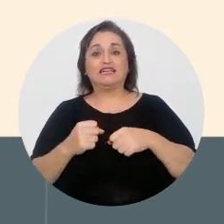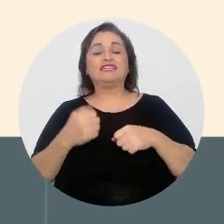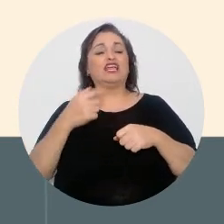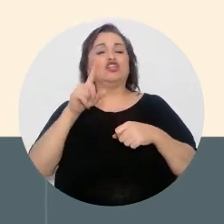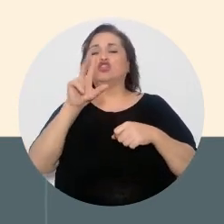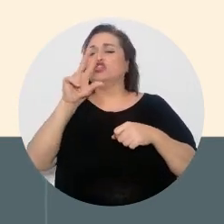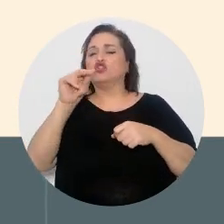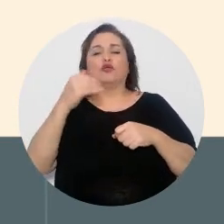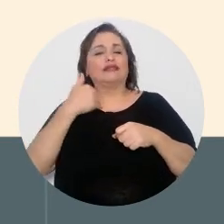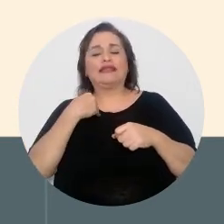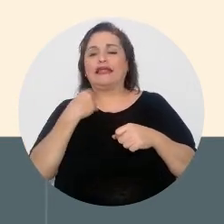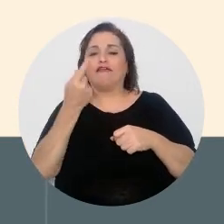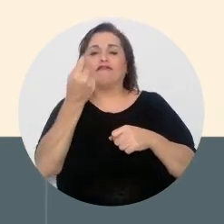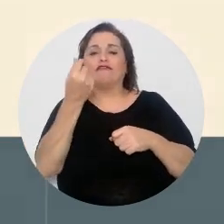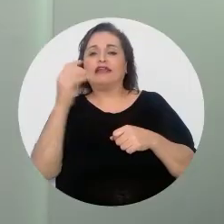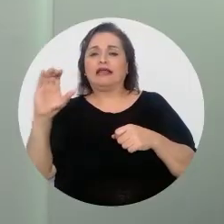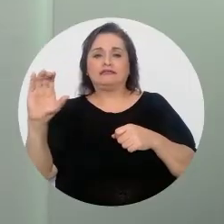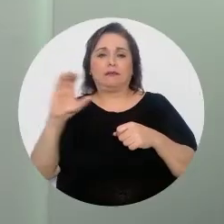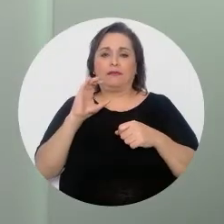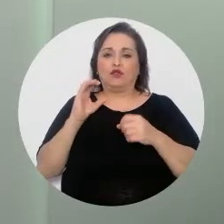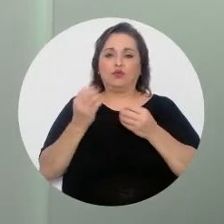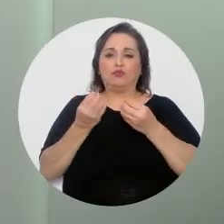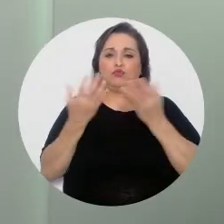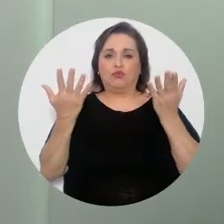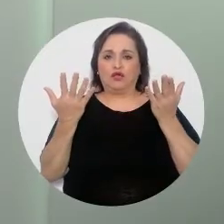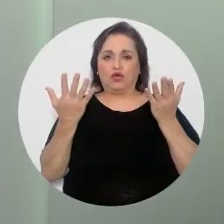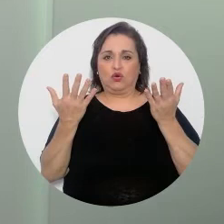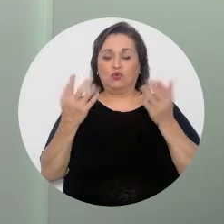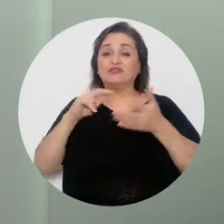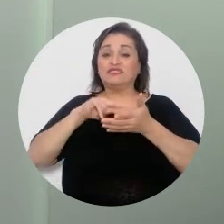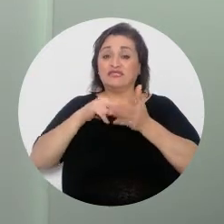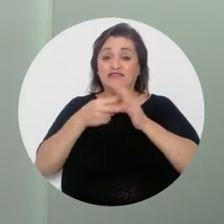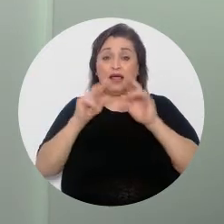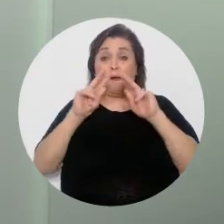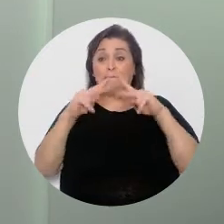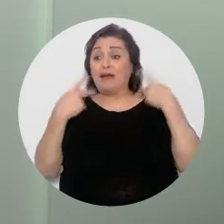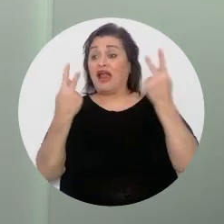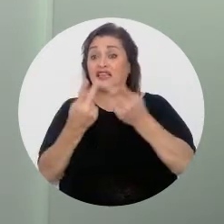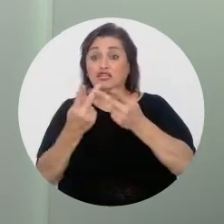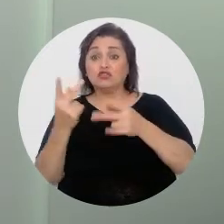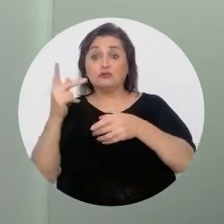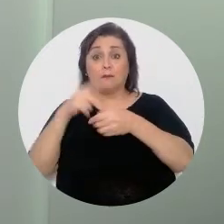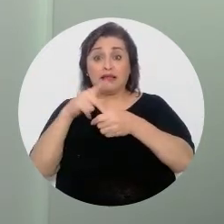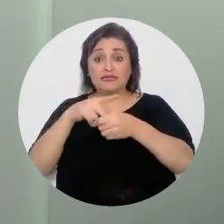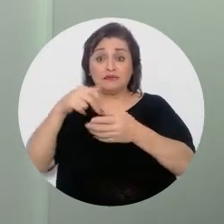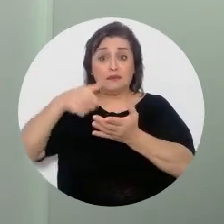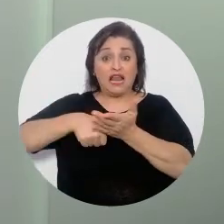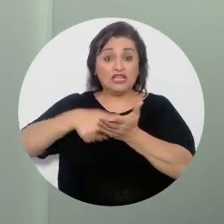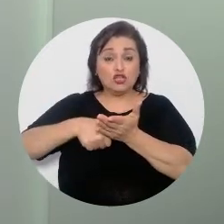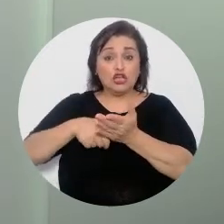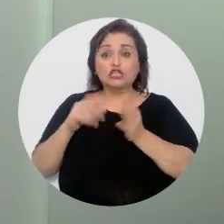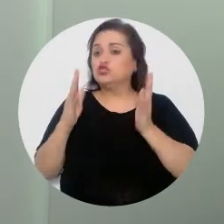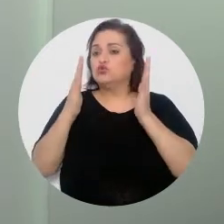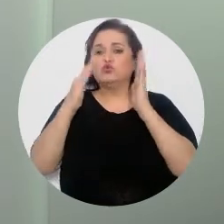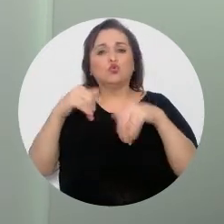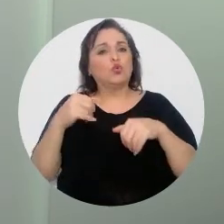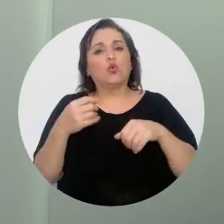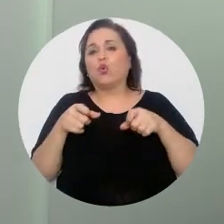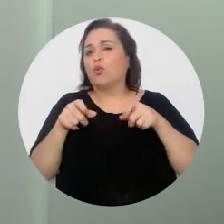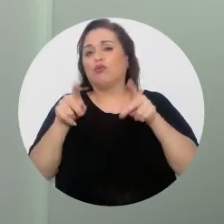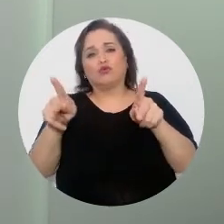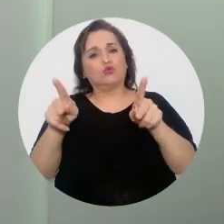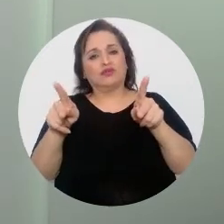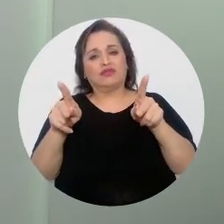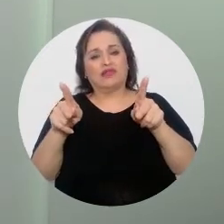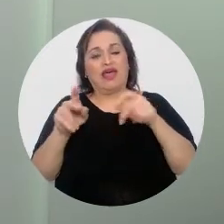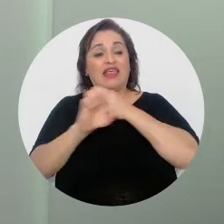las críticas era que carecían de financiamiento público. ¿Qué quiere decir esto? Que los partidos que participaban en estas elecciones no